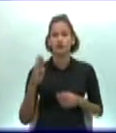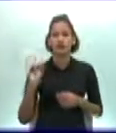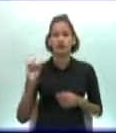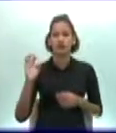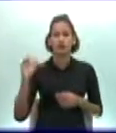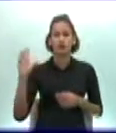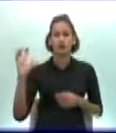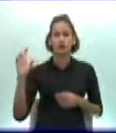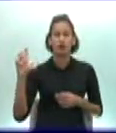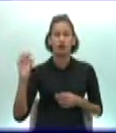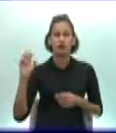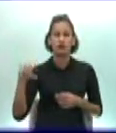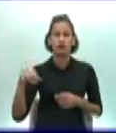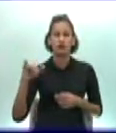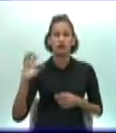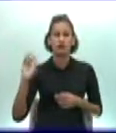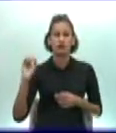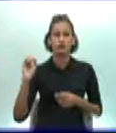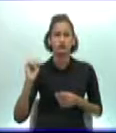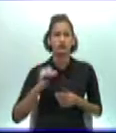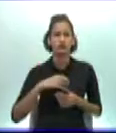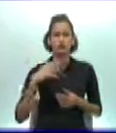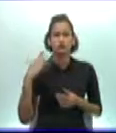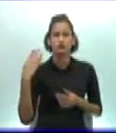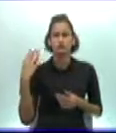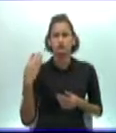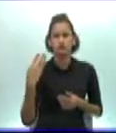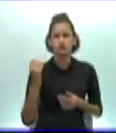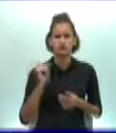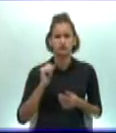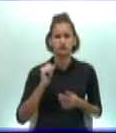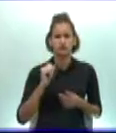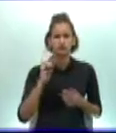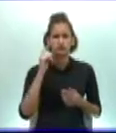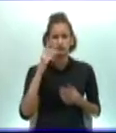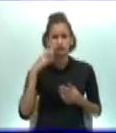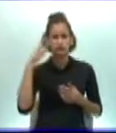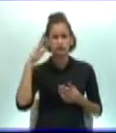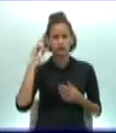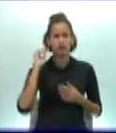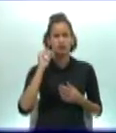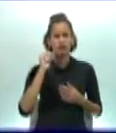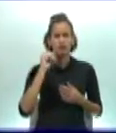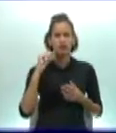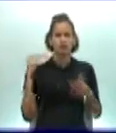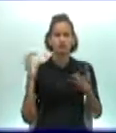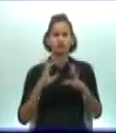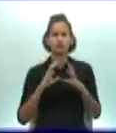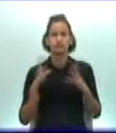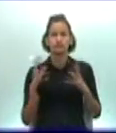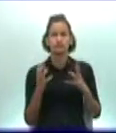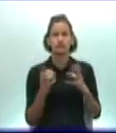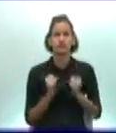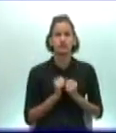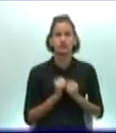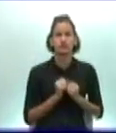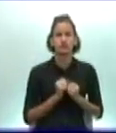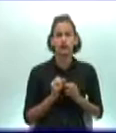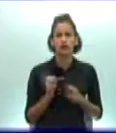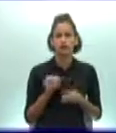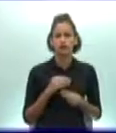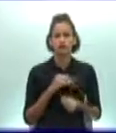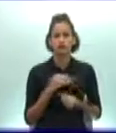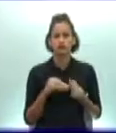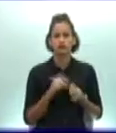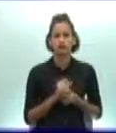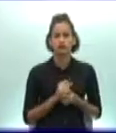ha experimentado cambios y transformaciones. Ustedes pueden observar en la tabla 2.1, ubicada en la página